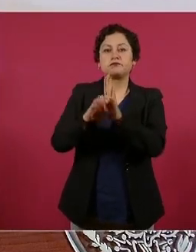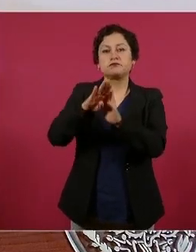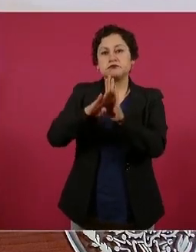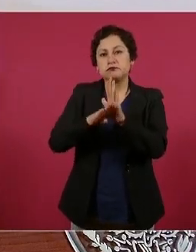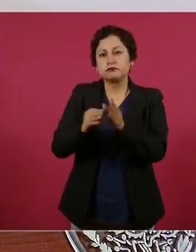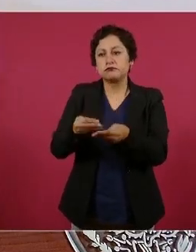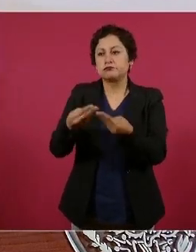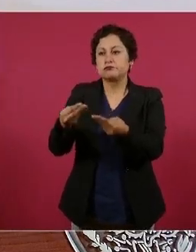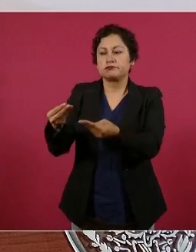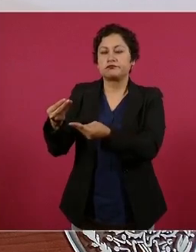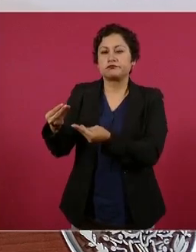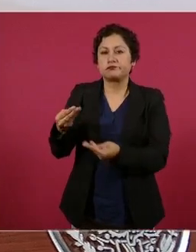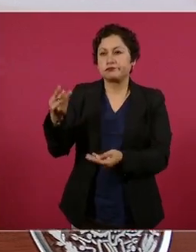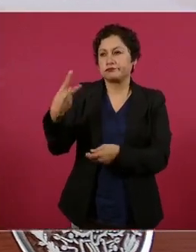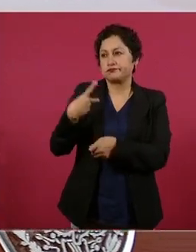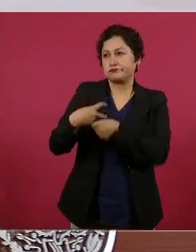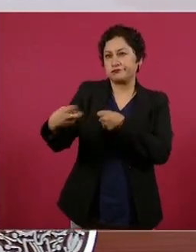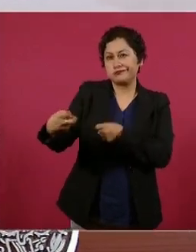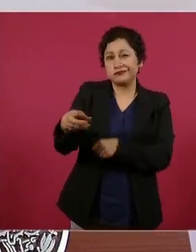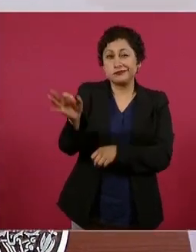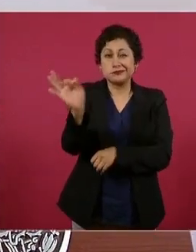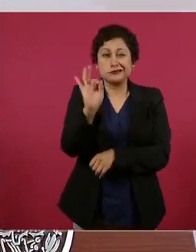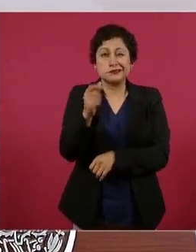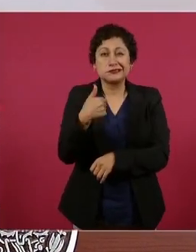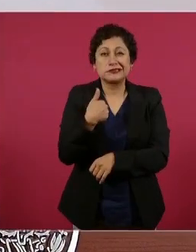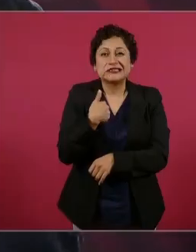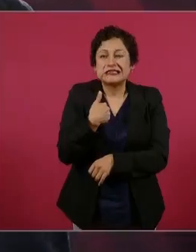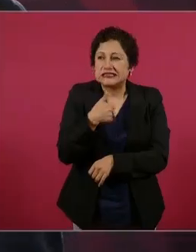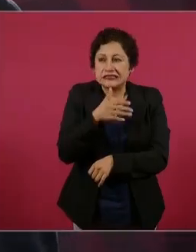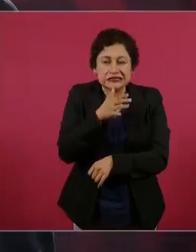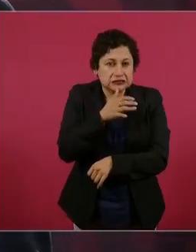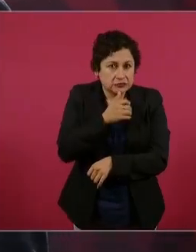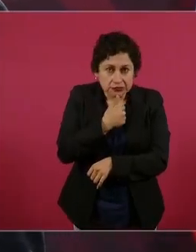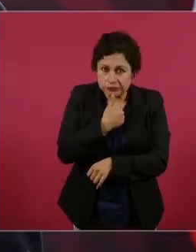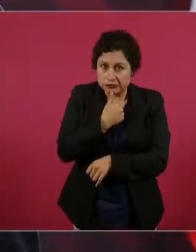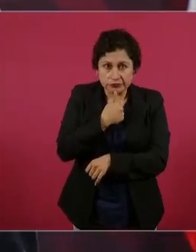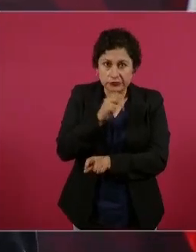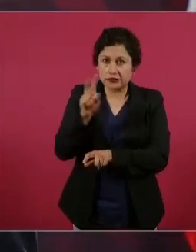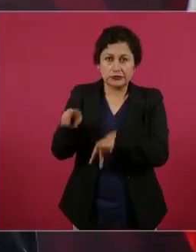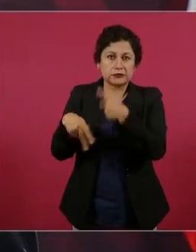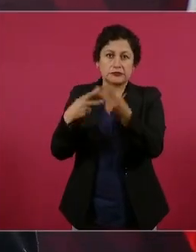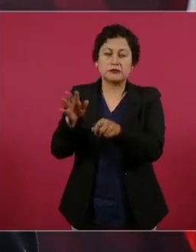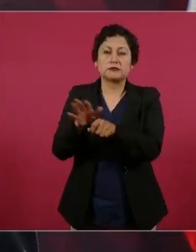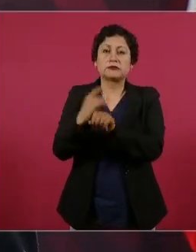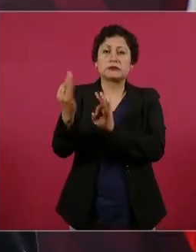mejor no puedo, por ya me falta muy poco,